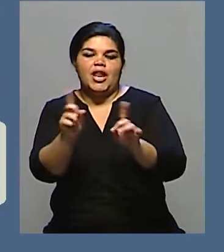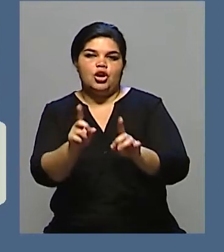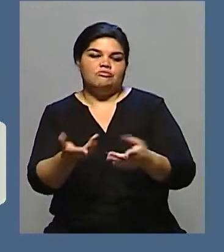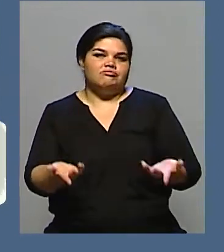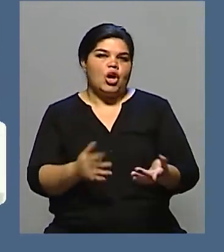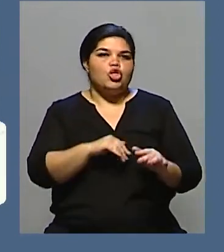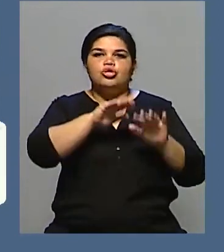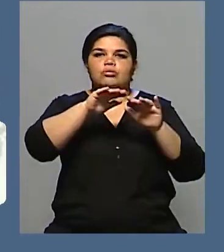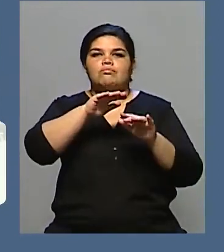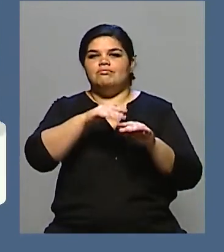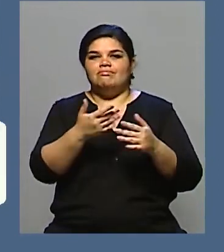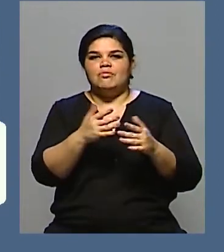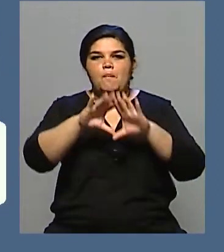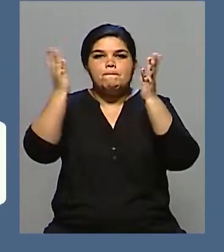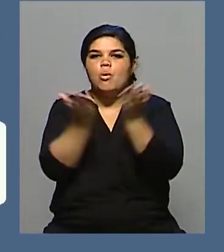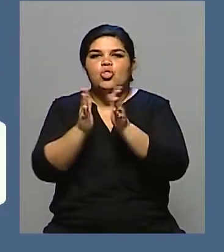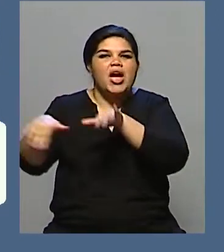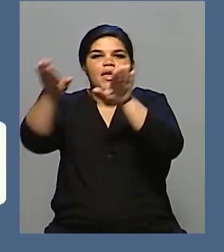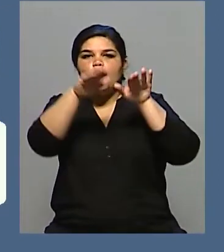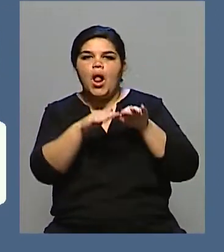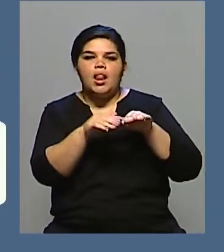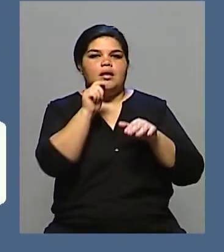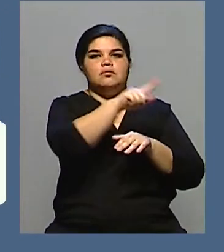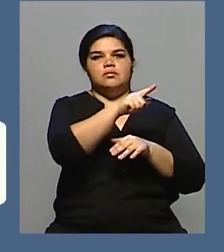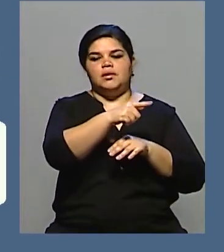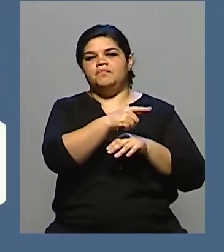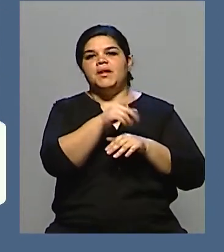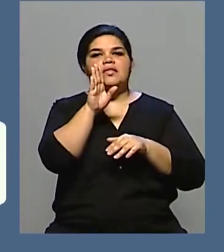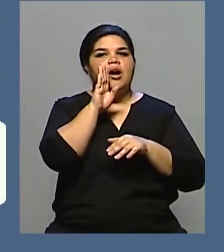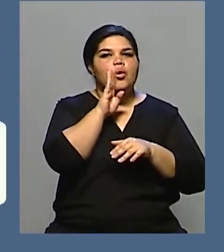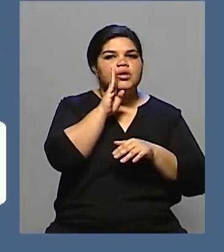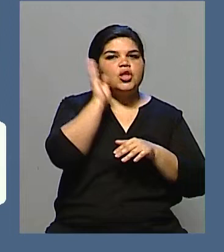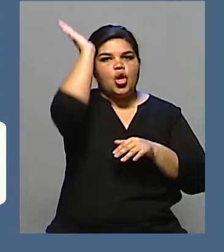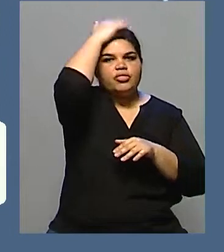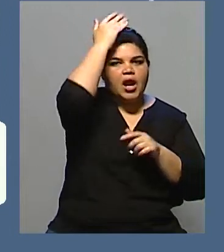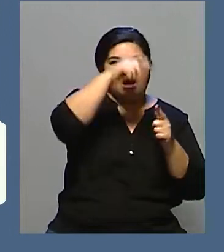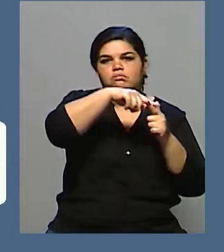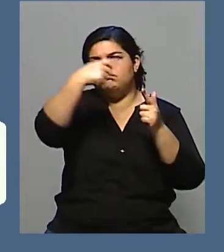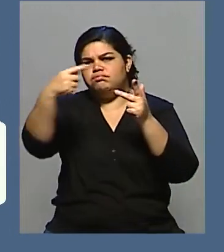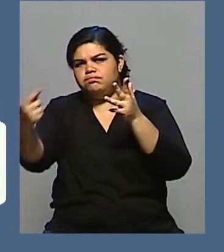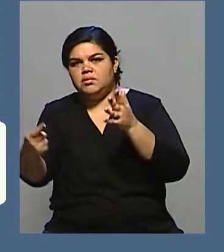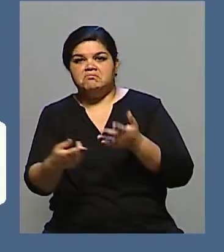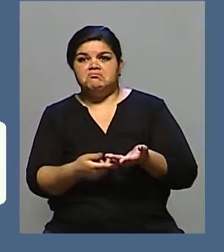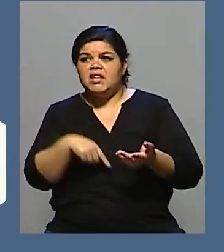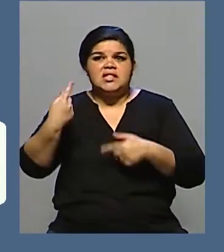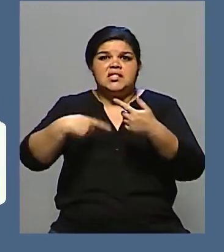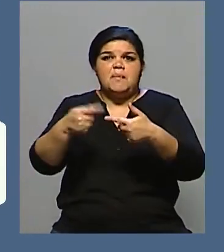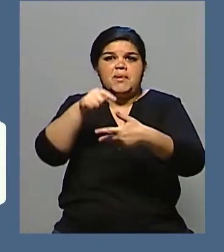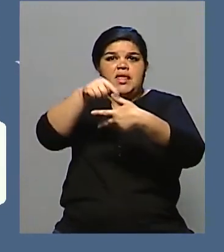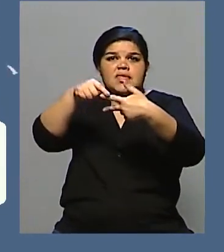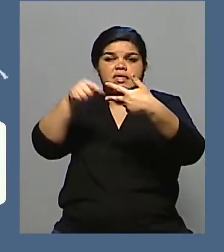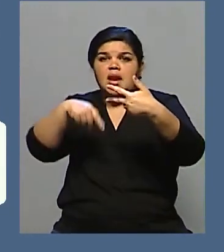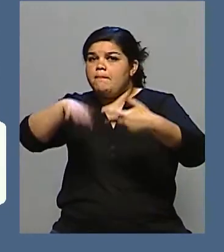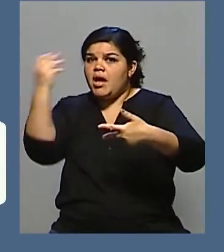Trump, miren en todo el mundo, tienen tres principios: Dios, patria y familia. Y estos